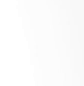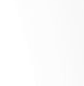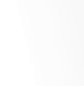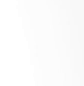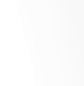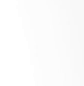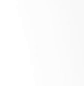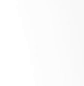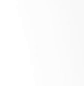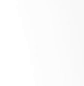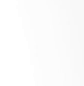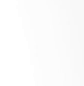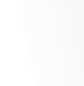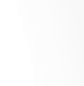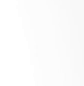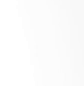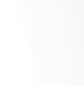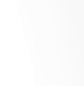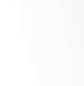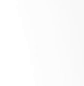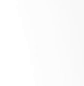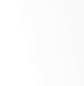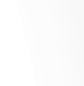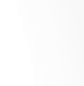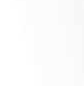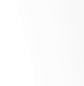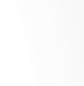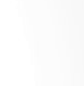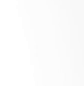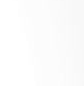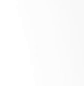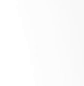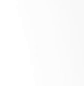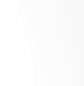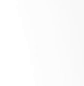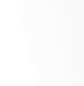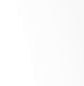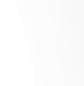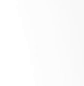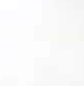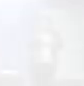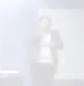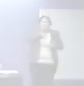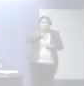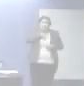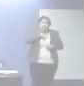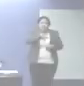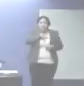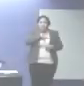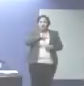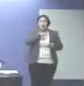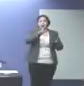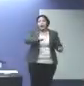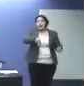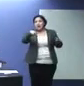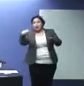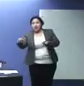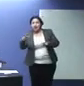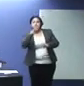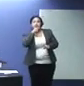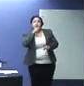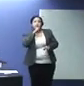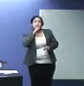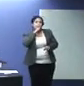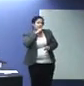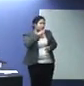suficientemente bueno ni suficientemente apto para vivir su vida. Igualmente a sus padres, no se sienten suficientemente aptos como padres,